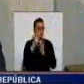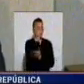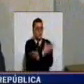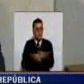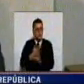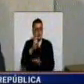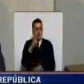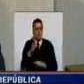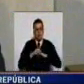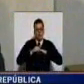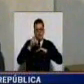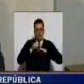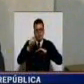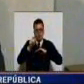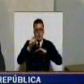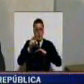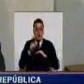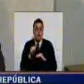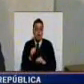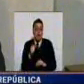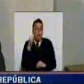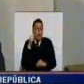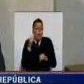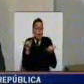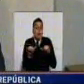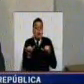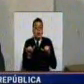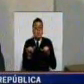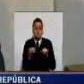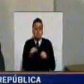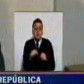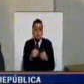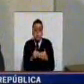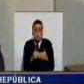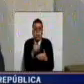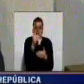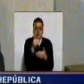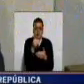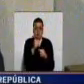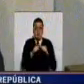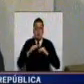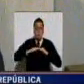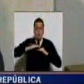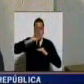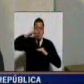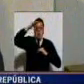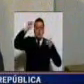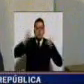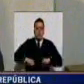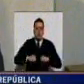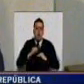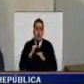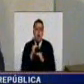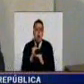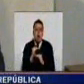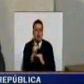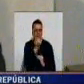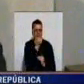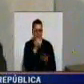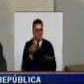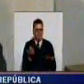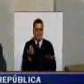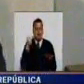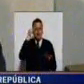el punto de partida, pues la venta se ha diseñado para procurar que se realice a través de una subasta de